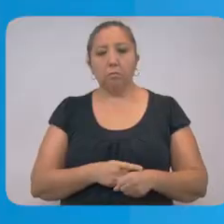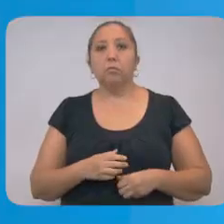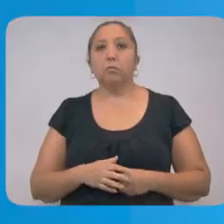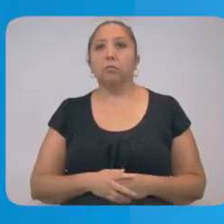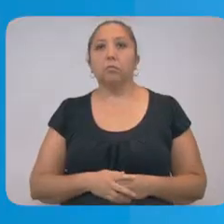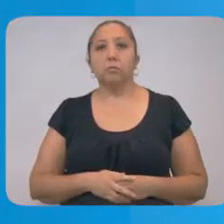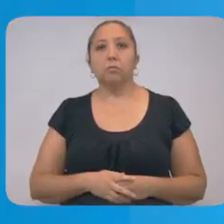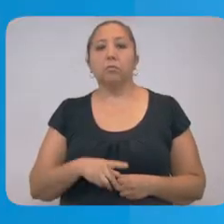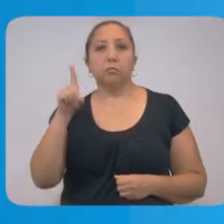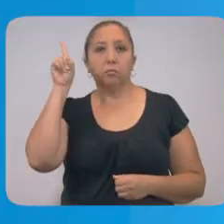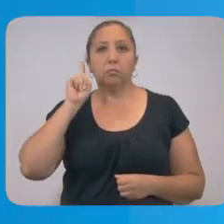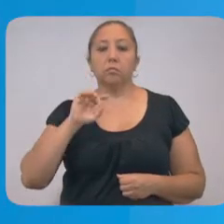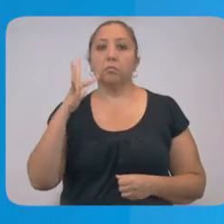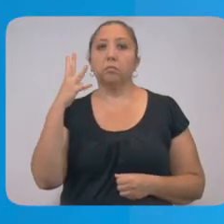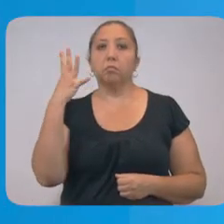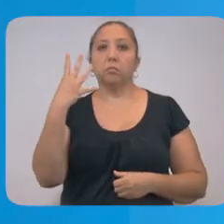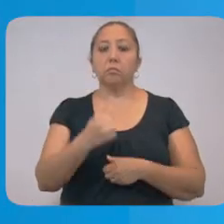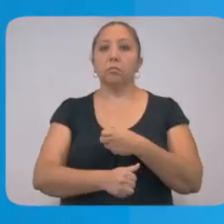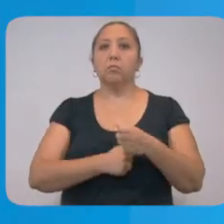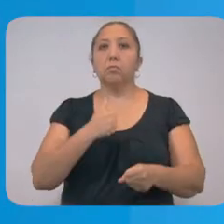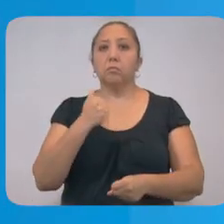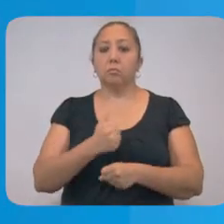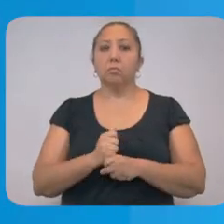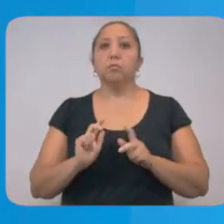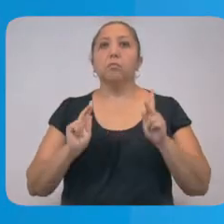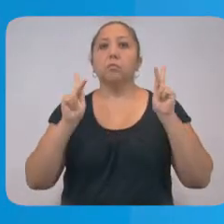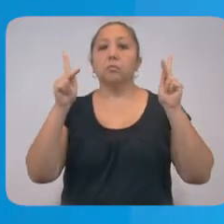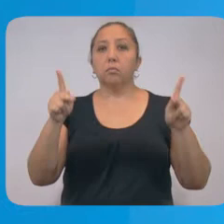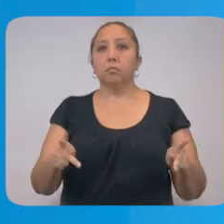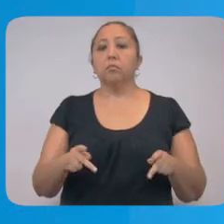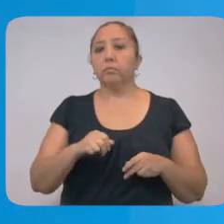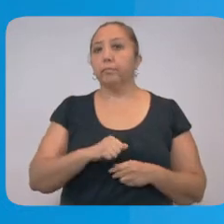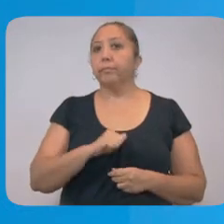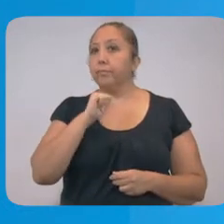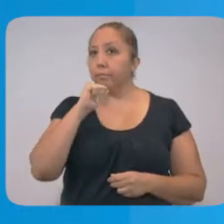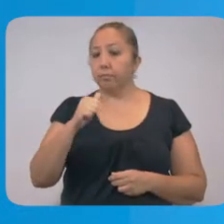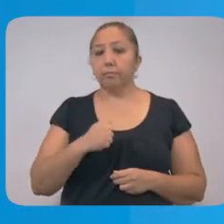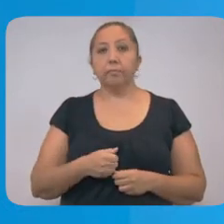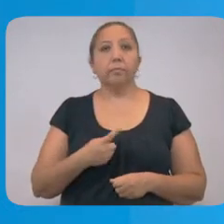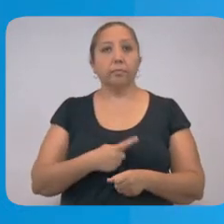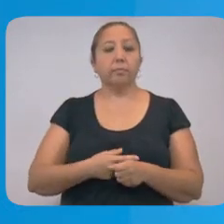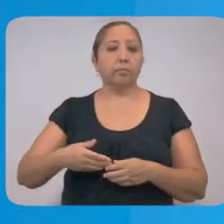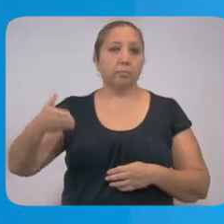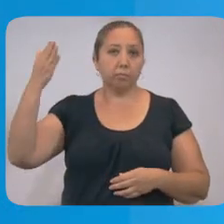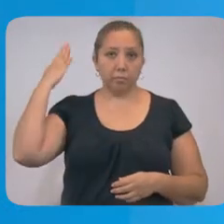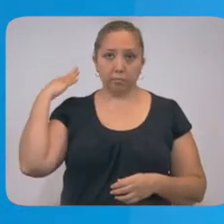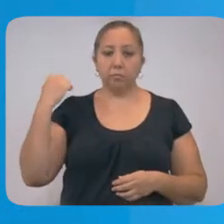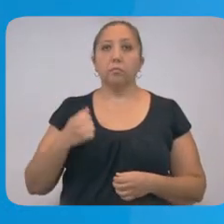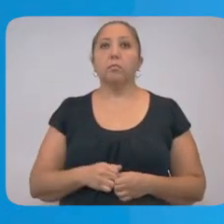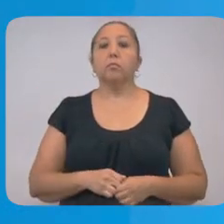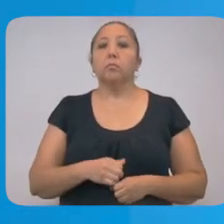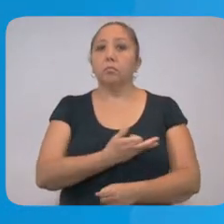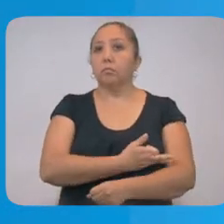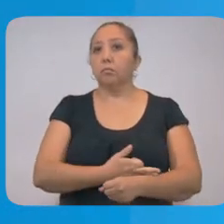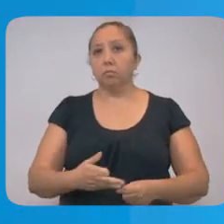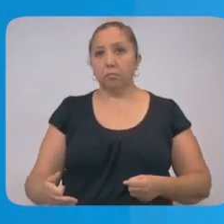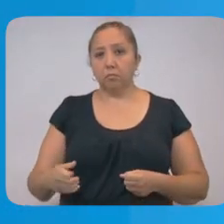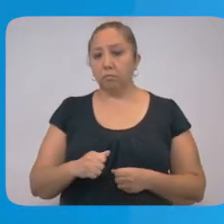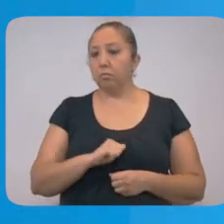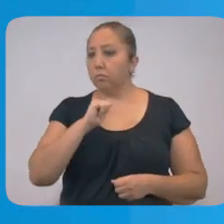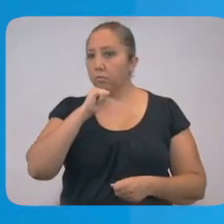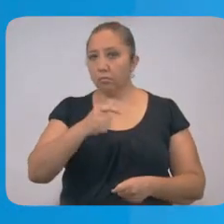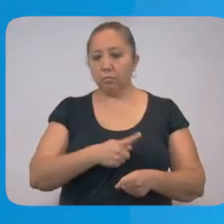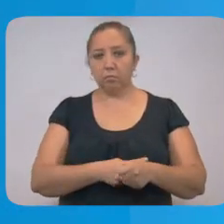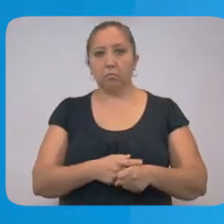asintomáticos. Mujer de 54 años de progreso y sin reporte de enfermedades previas. Sus contactos hasta el momento se reportan